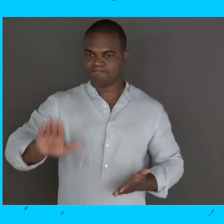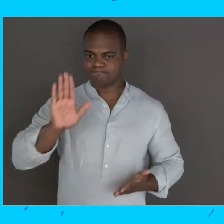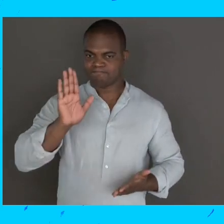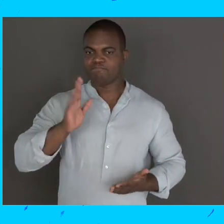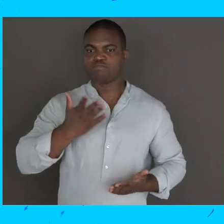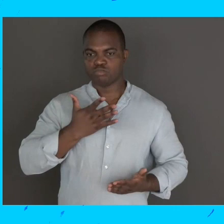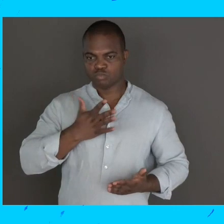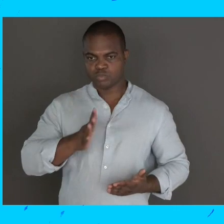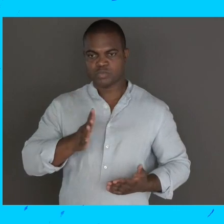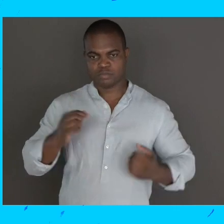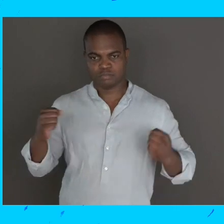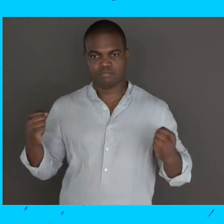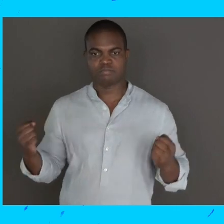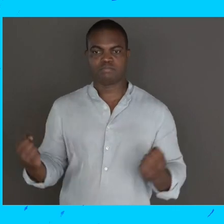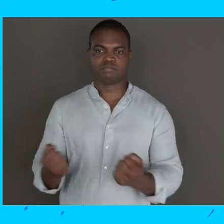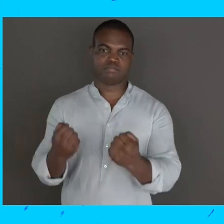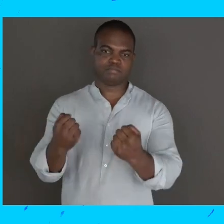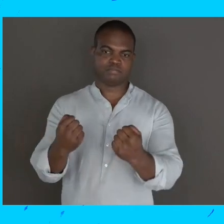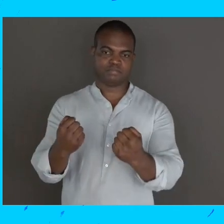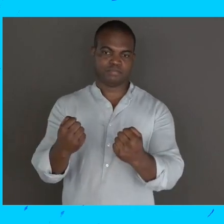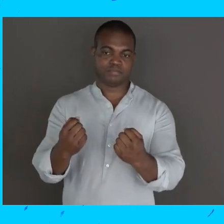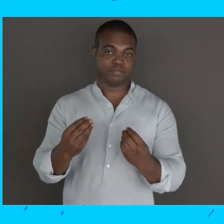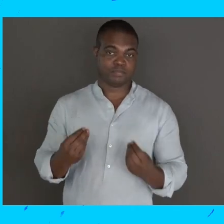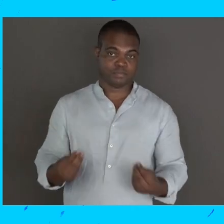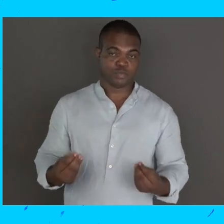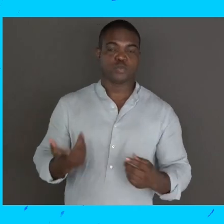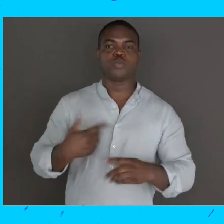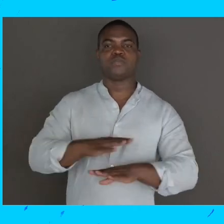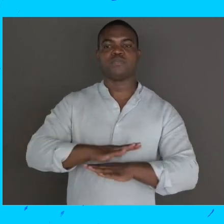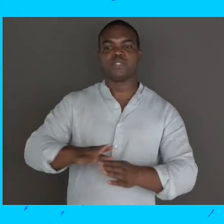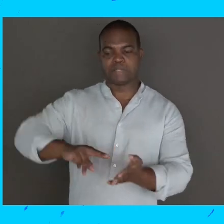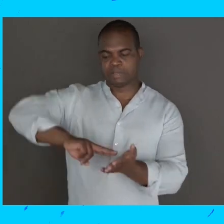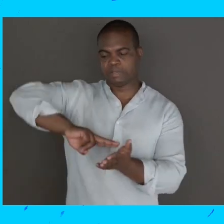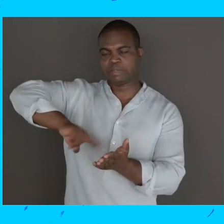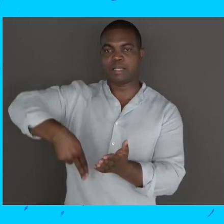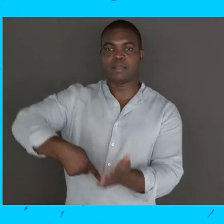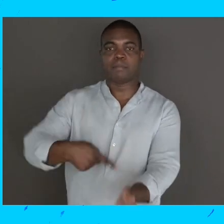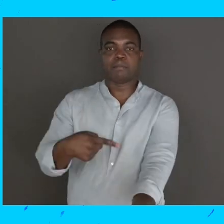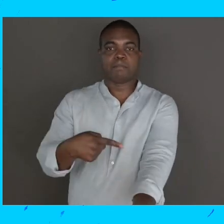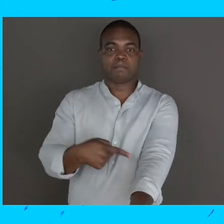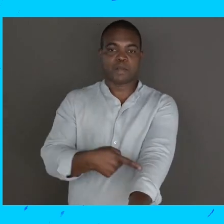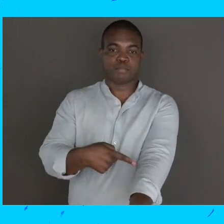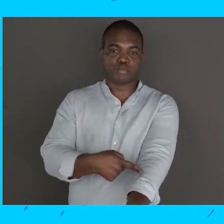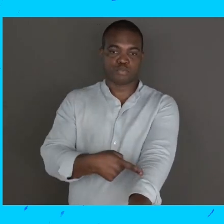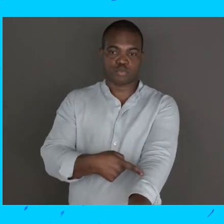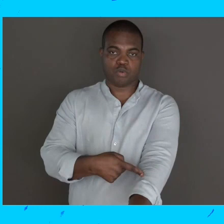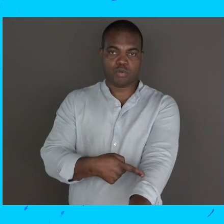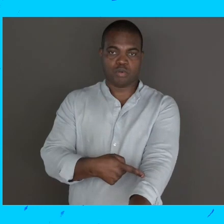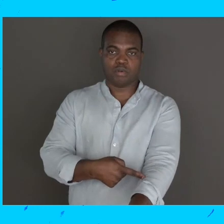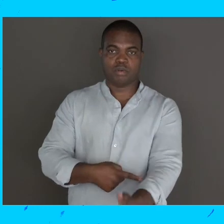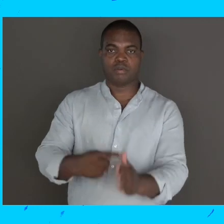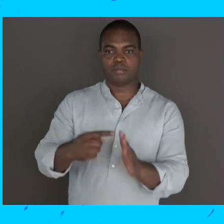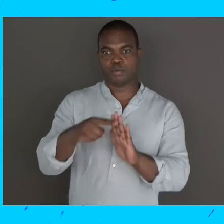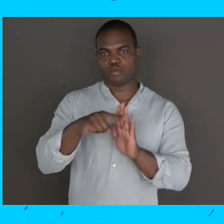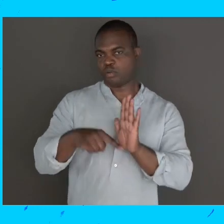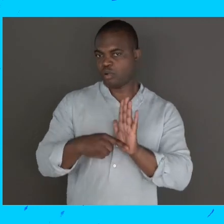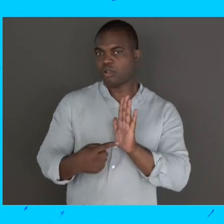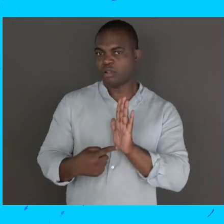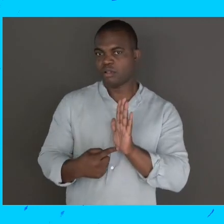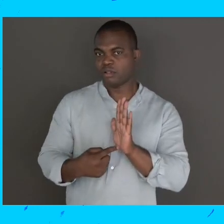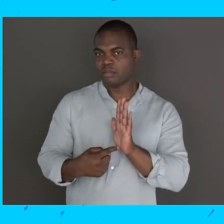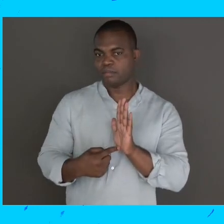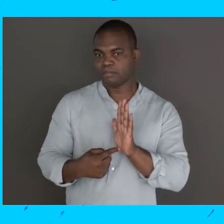de salud sexual y de reproducción y también otros servicios de salud para los adolescentes y los